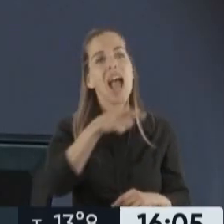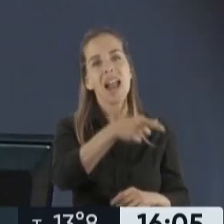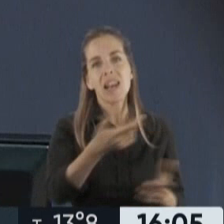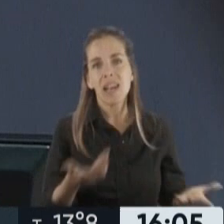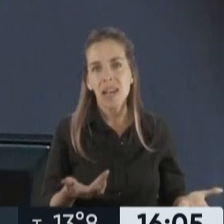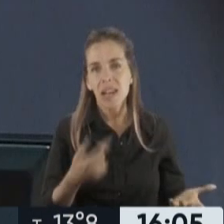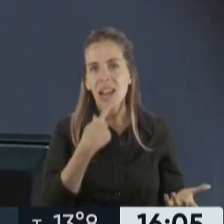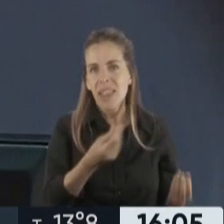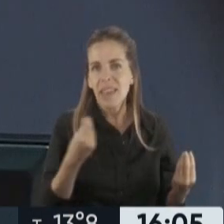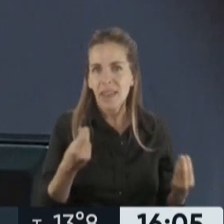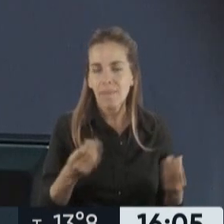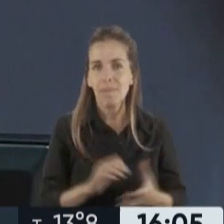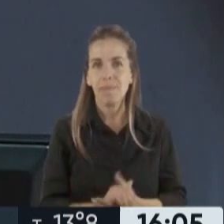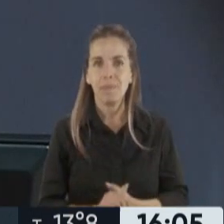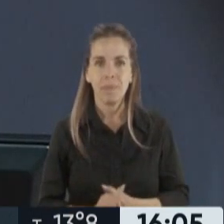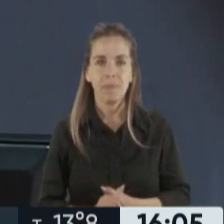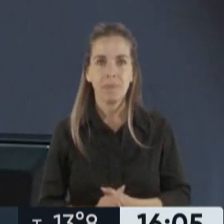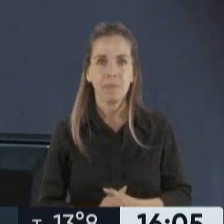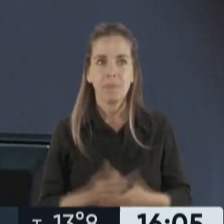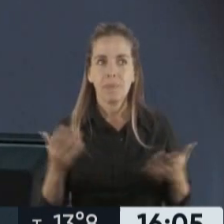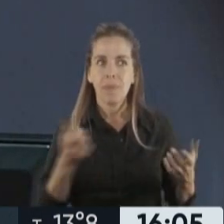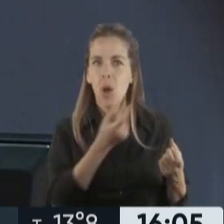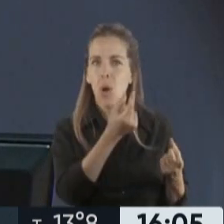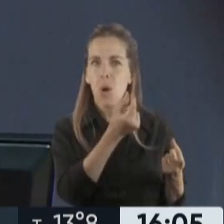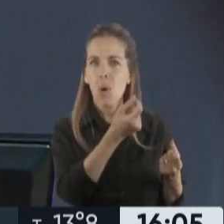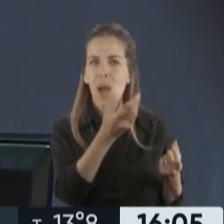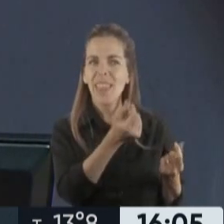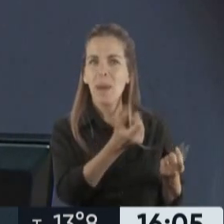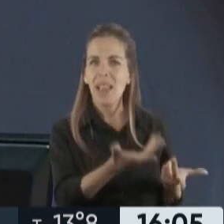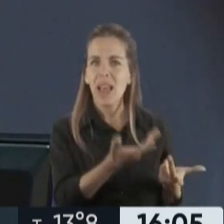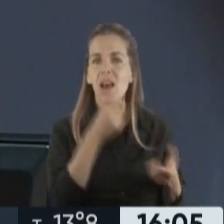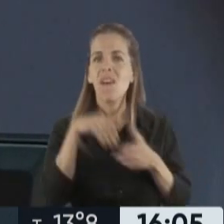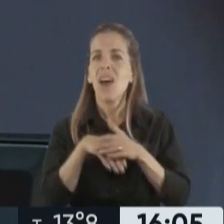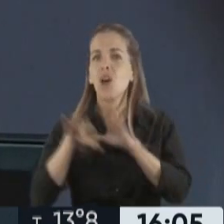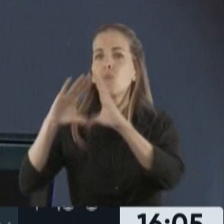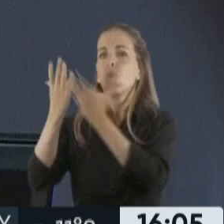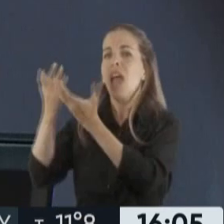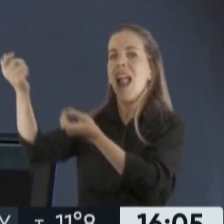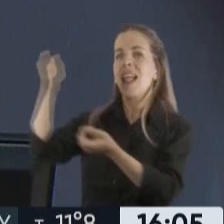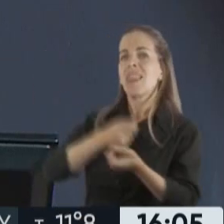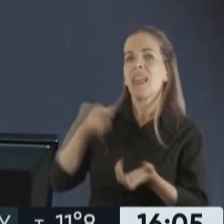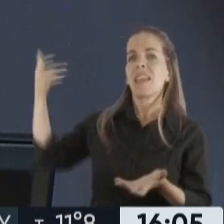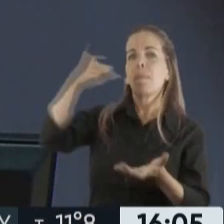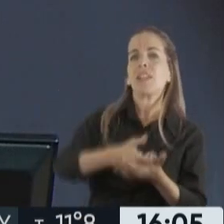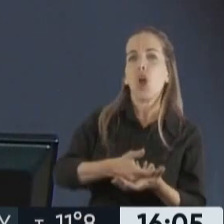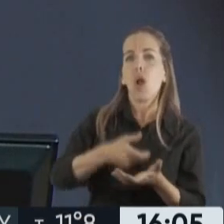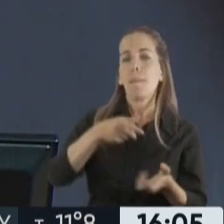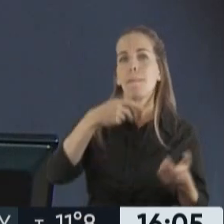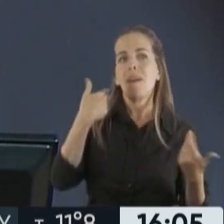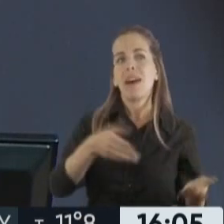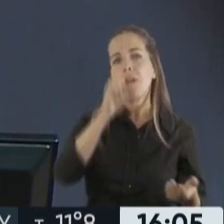Y le dije, Julián, ¿cuánta plata te dio el Banco Mundial para desarrollar proyectos